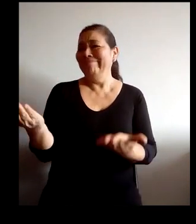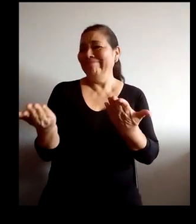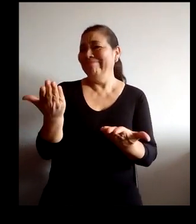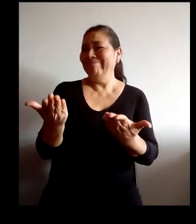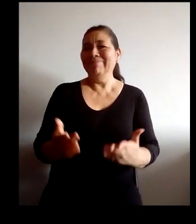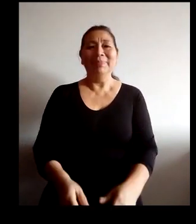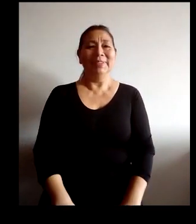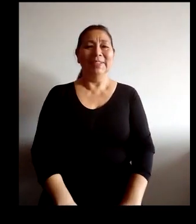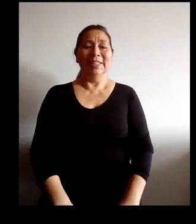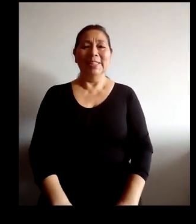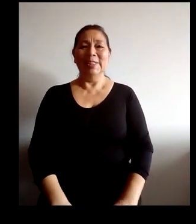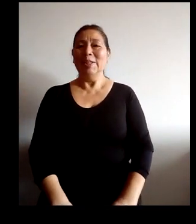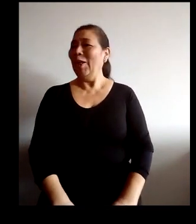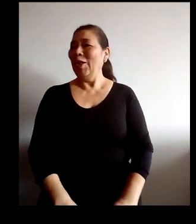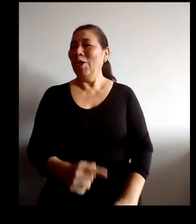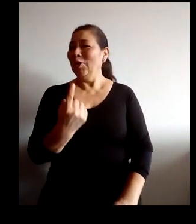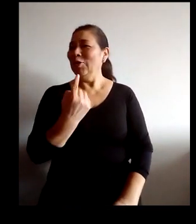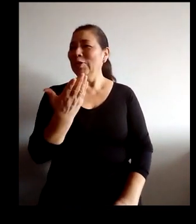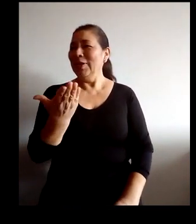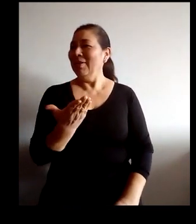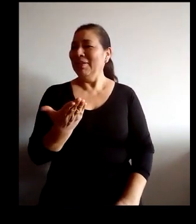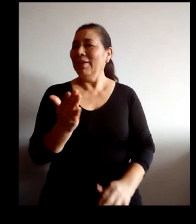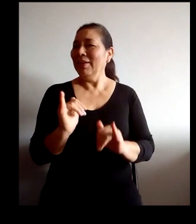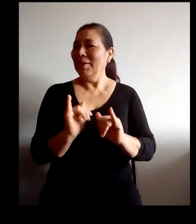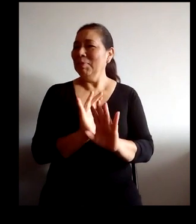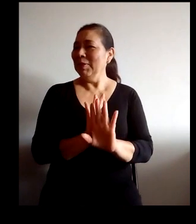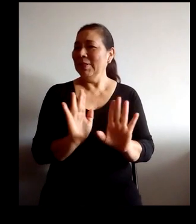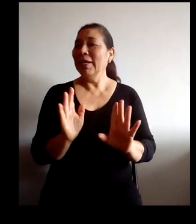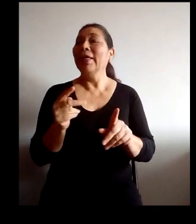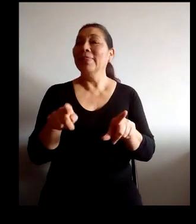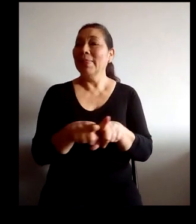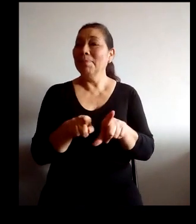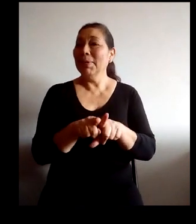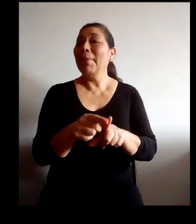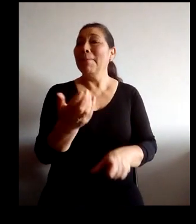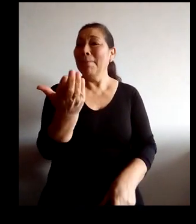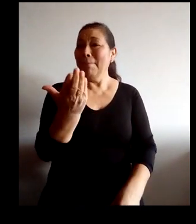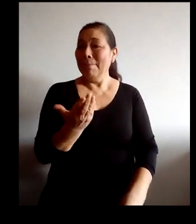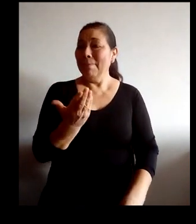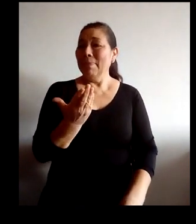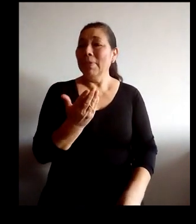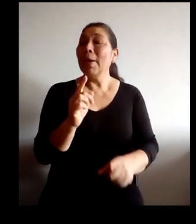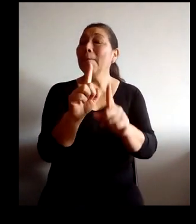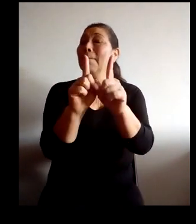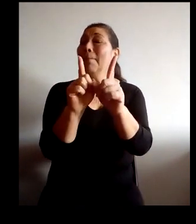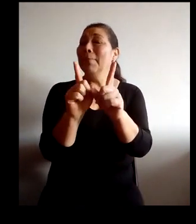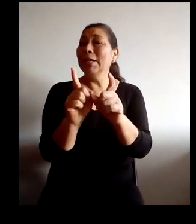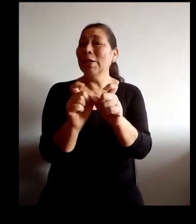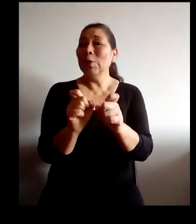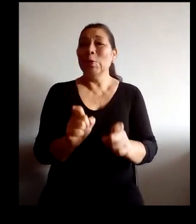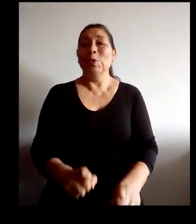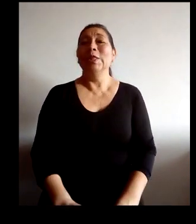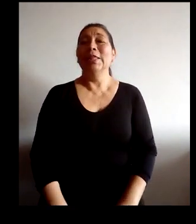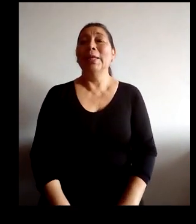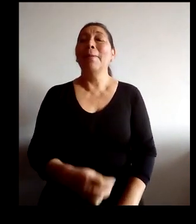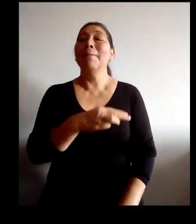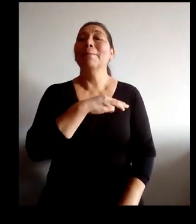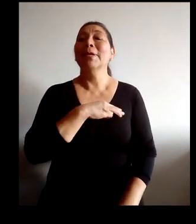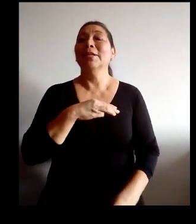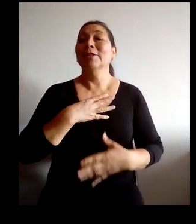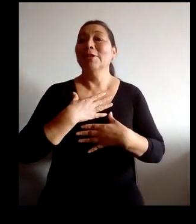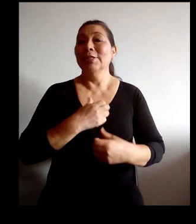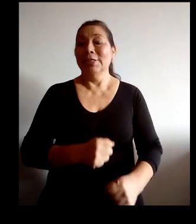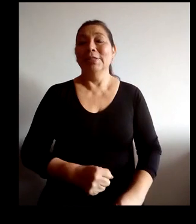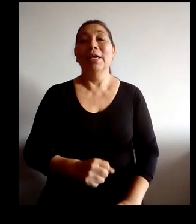una consulta al Ministerio de Salud, a través del Instituto Nacional de Salud, que es el CENSOPAS, una entidad que